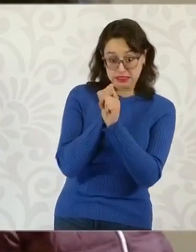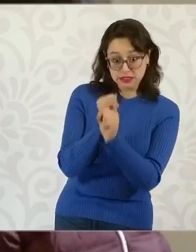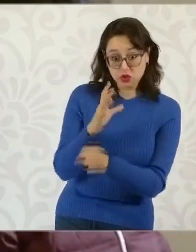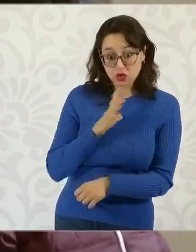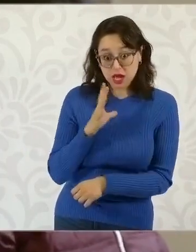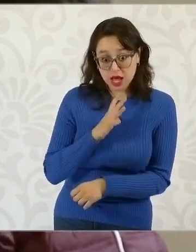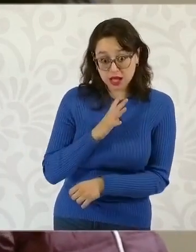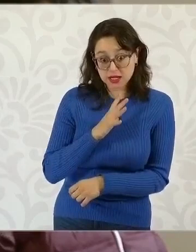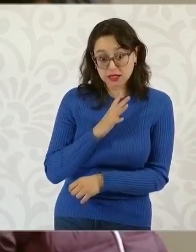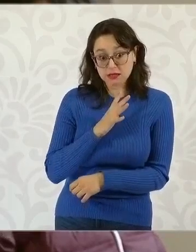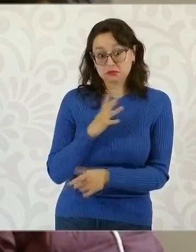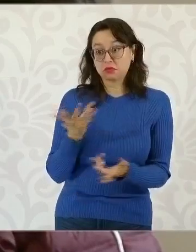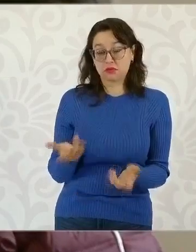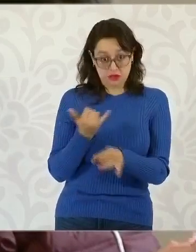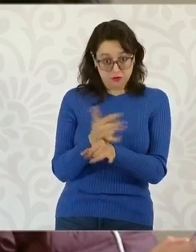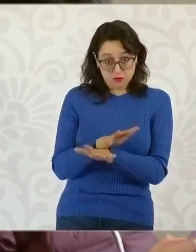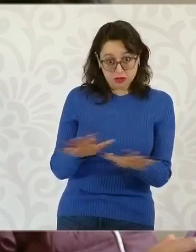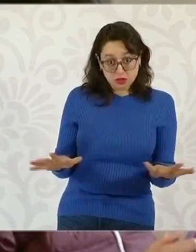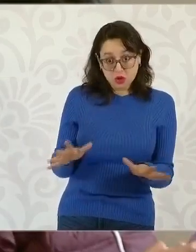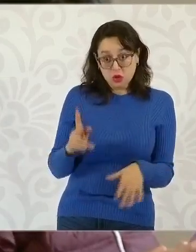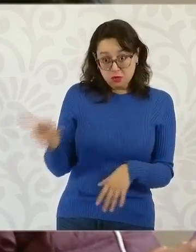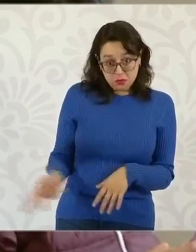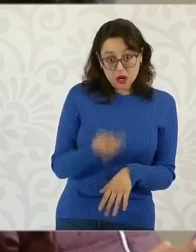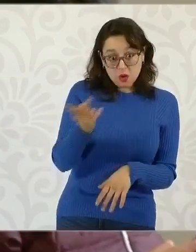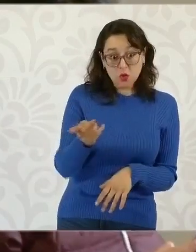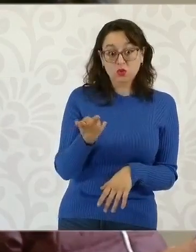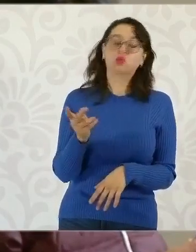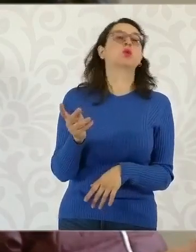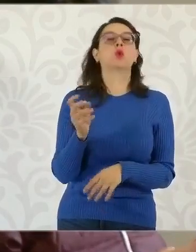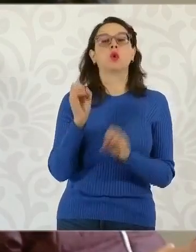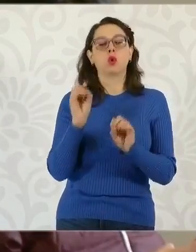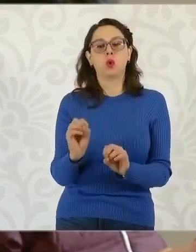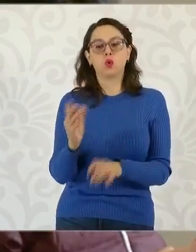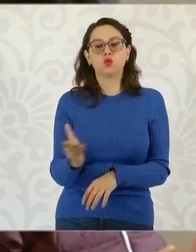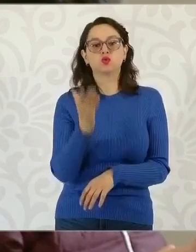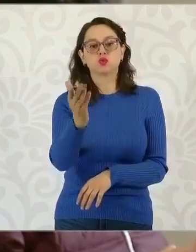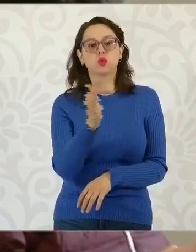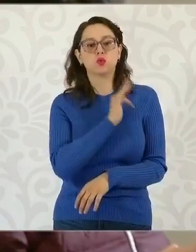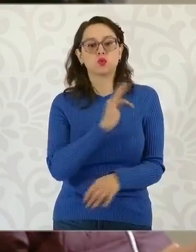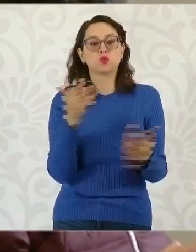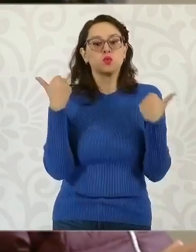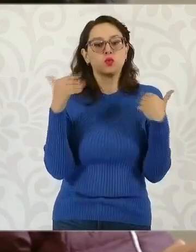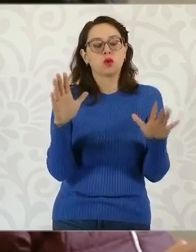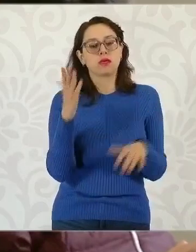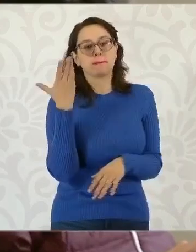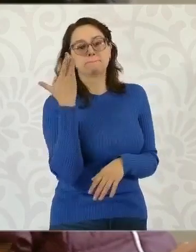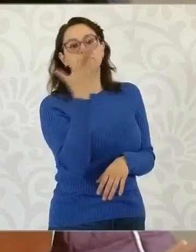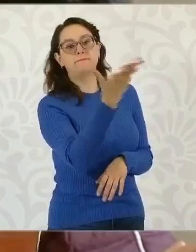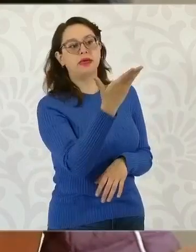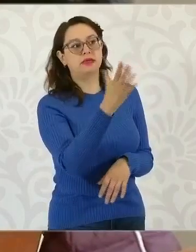exista alguna investigación abierta en contra del expresidente Calderón, si ustedes podrían pedir como Gobierno de